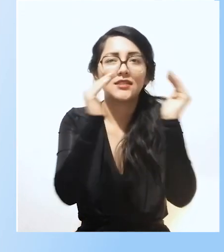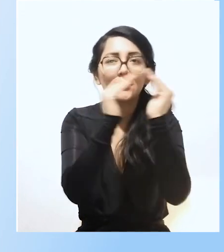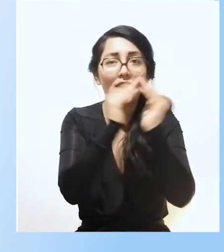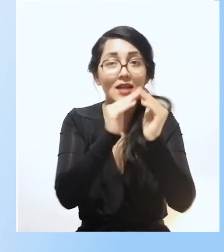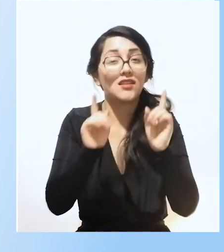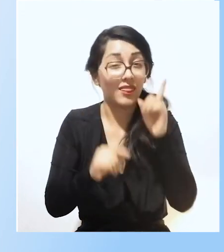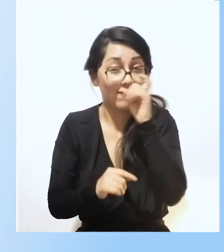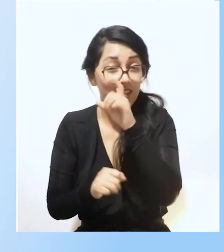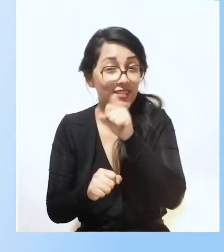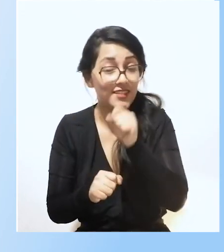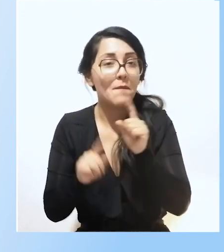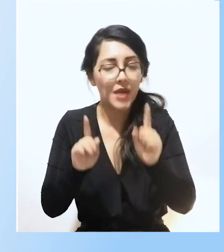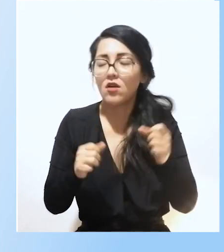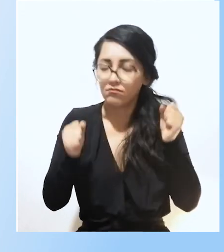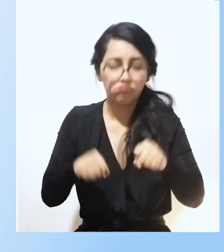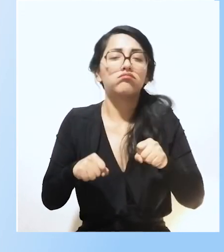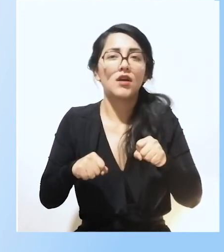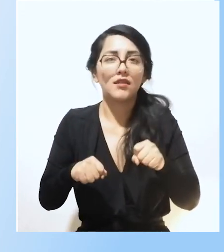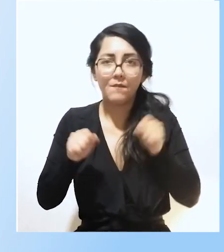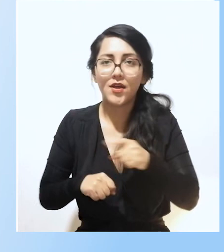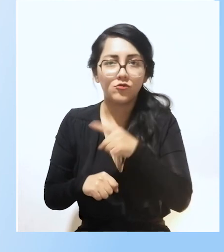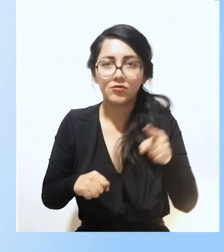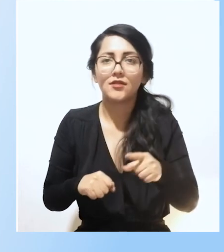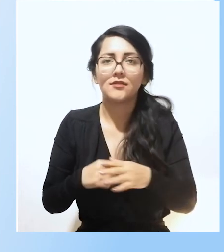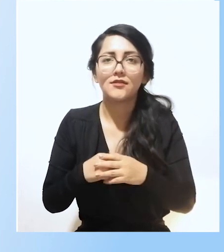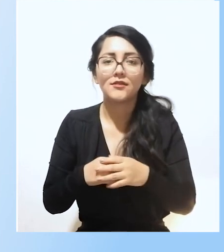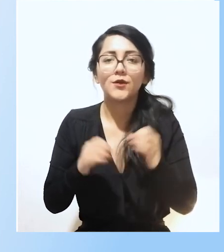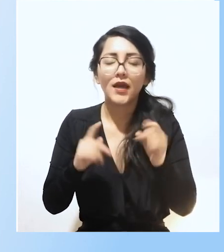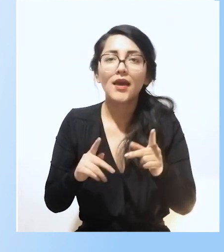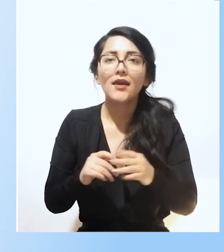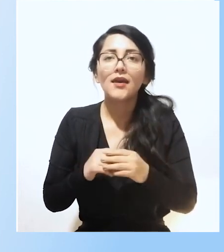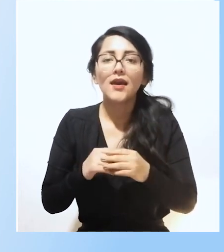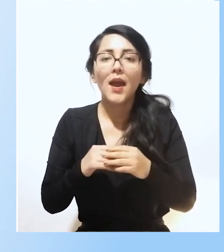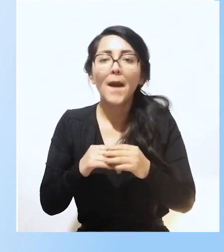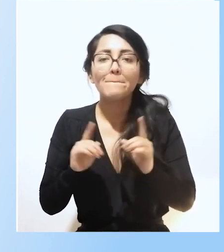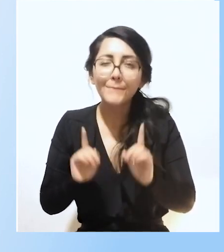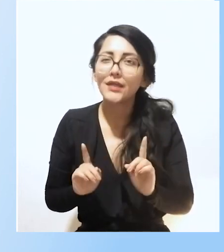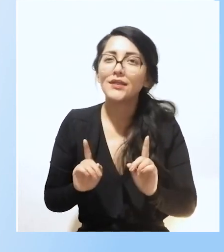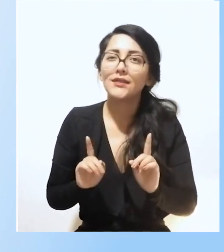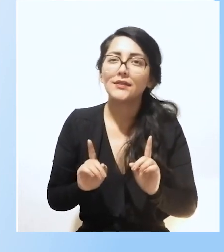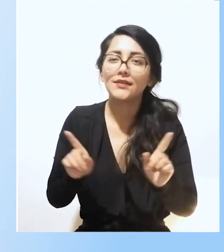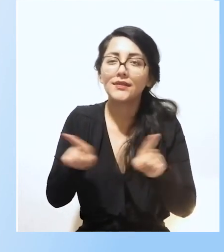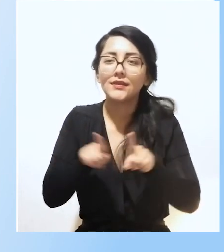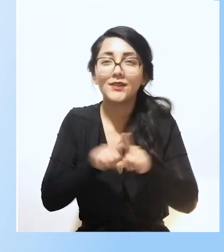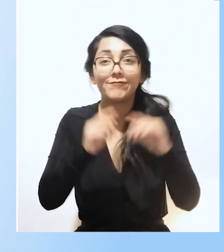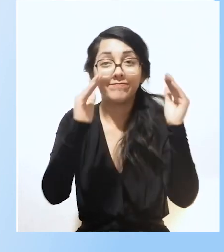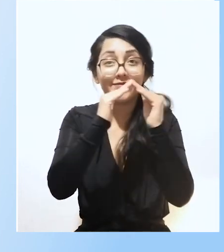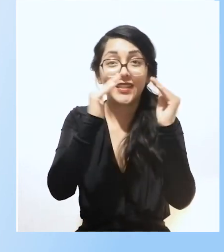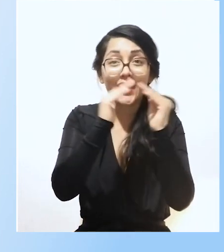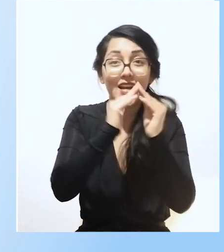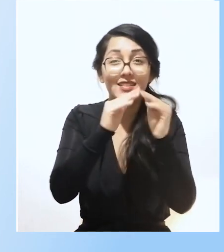difícil, ¿eh?, pero lo están. Pero la intimidad del hogar crea